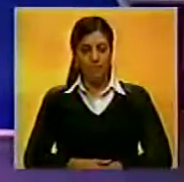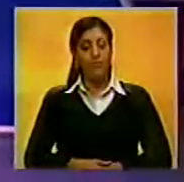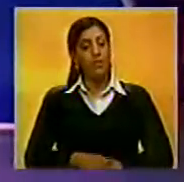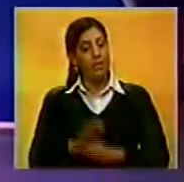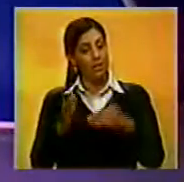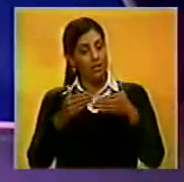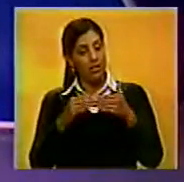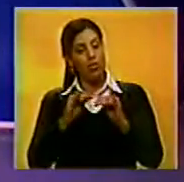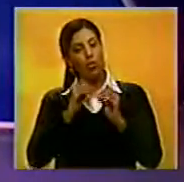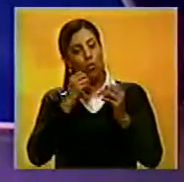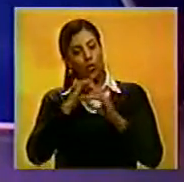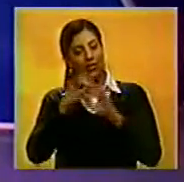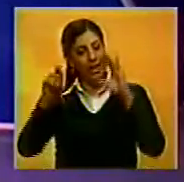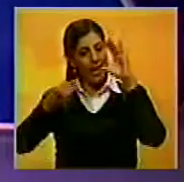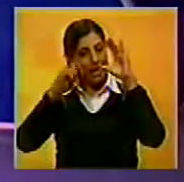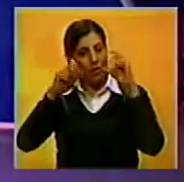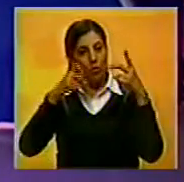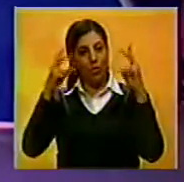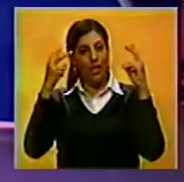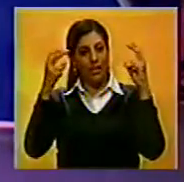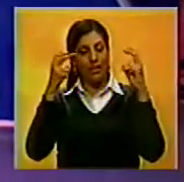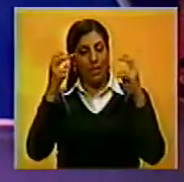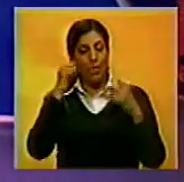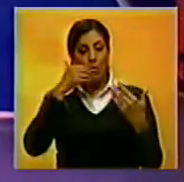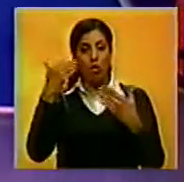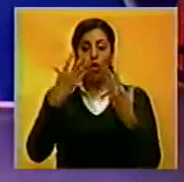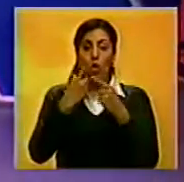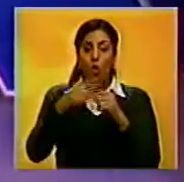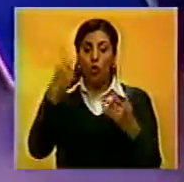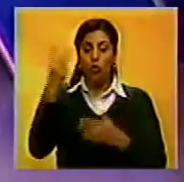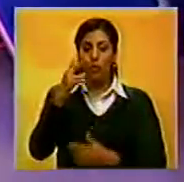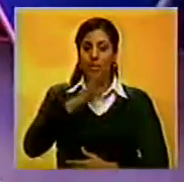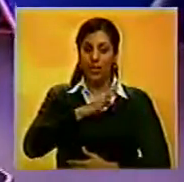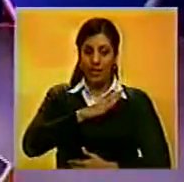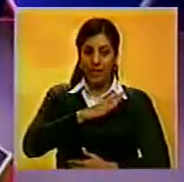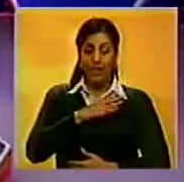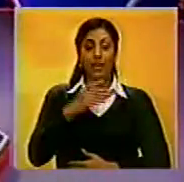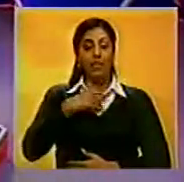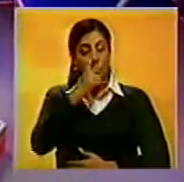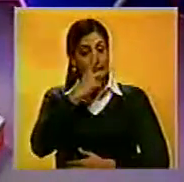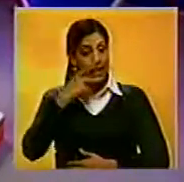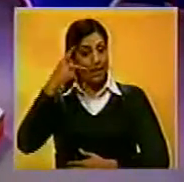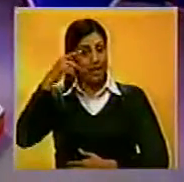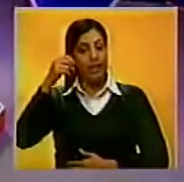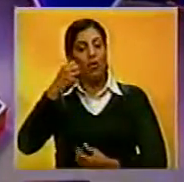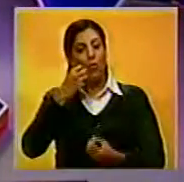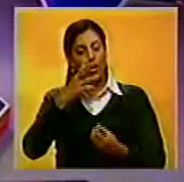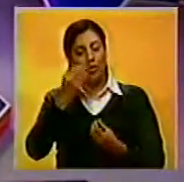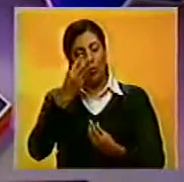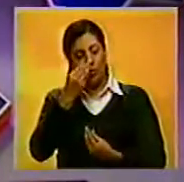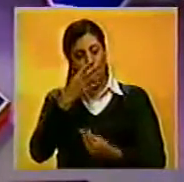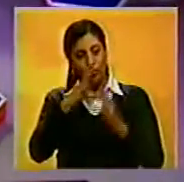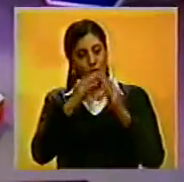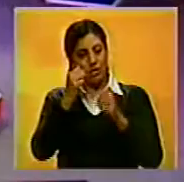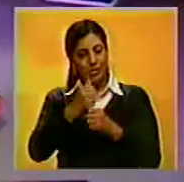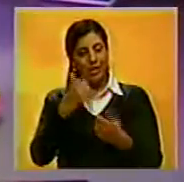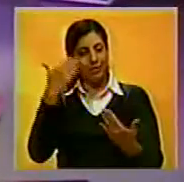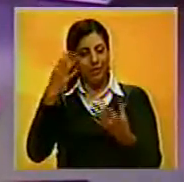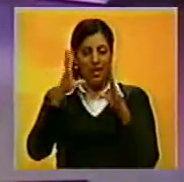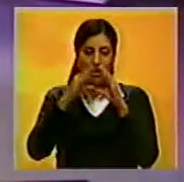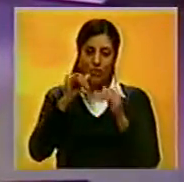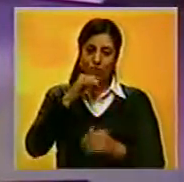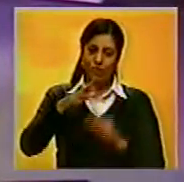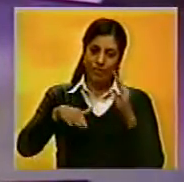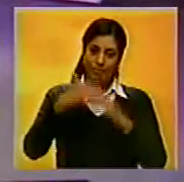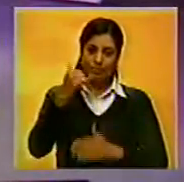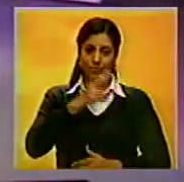Para cerrar, los voy a dejar con las grabaciones del nuevo tema de Shakira junto a Maluma, Chantaje. Soy Karelis Cuadros, les deseo buen apetito y los espero en la emisión estelar